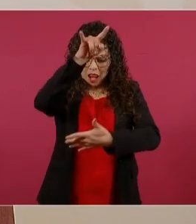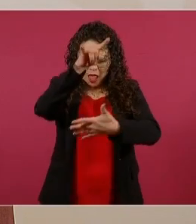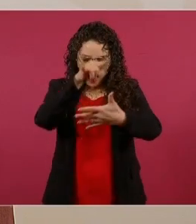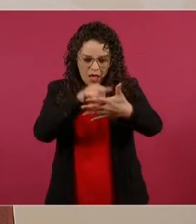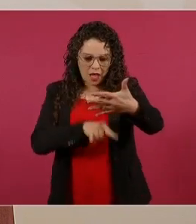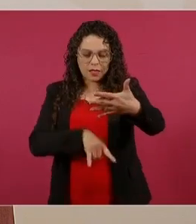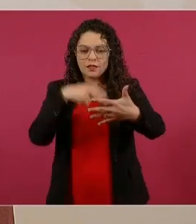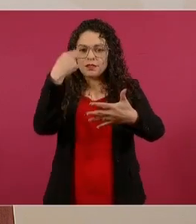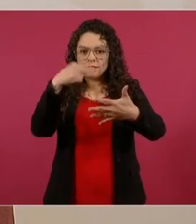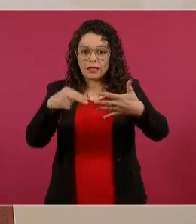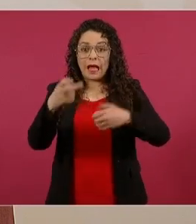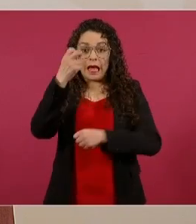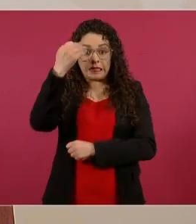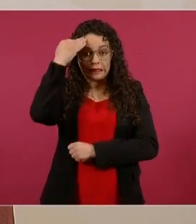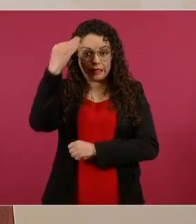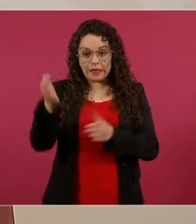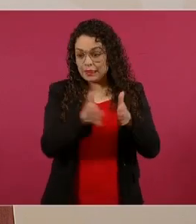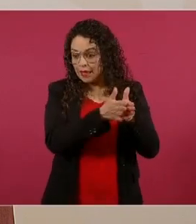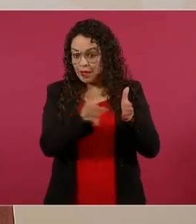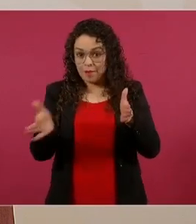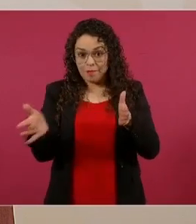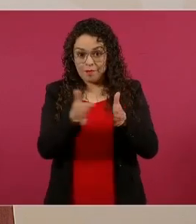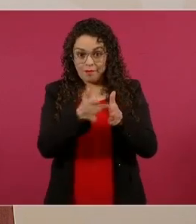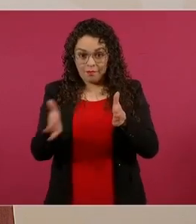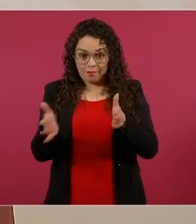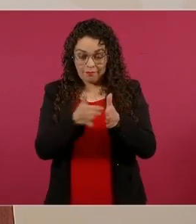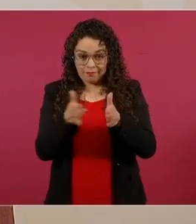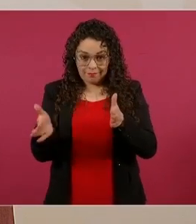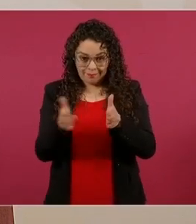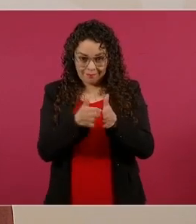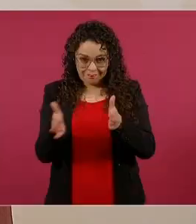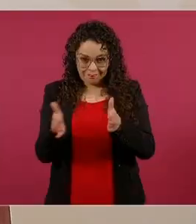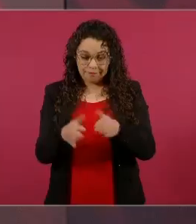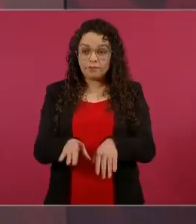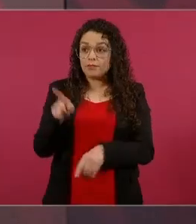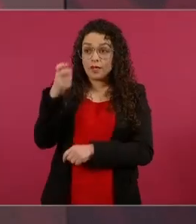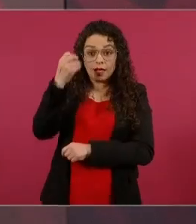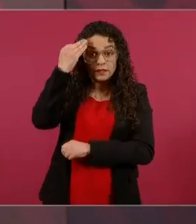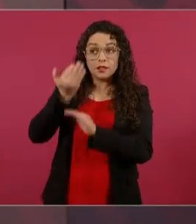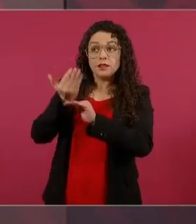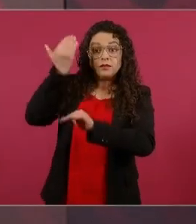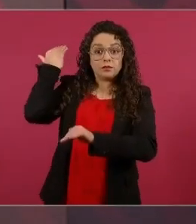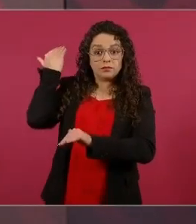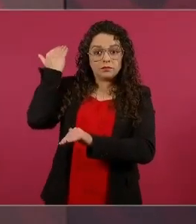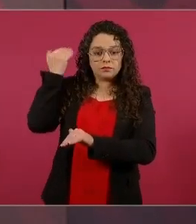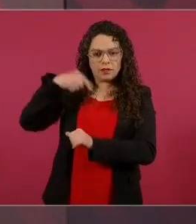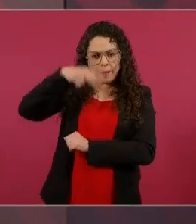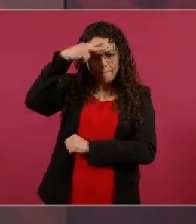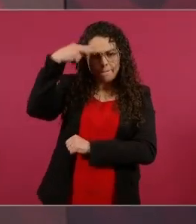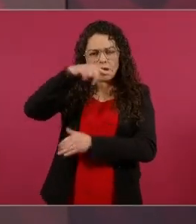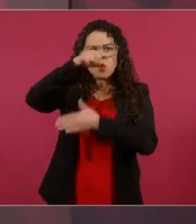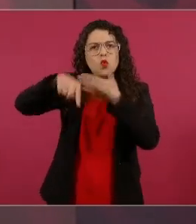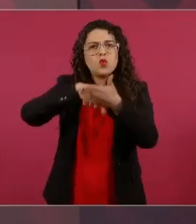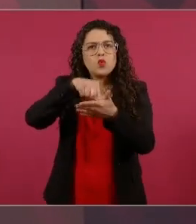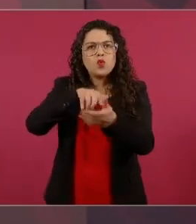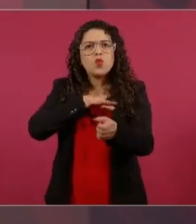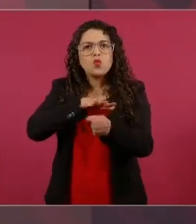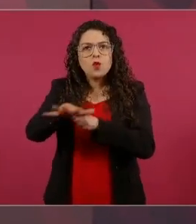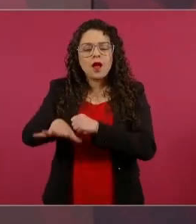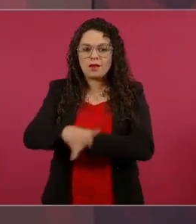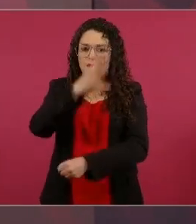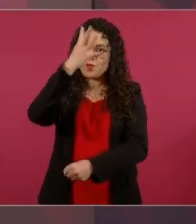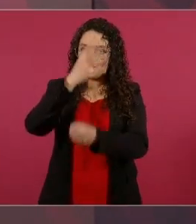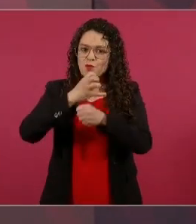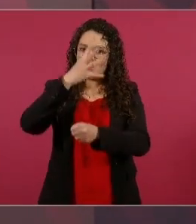en ese entonces México era el cuarto lugar ya en